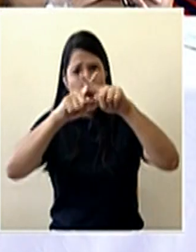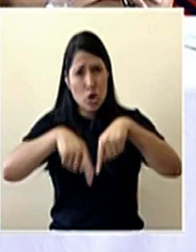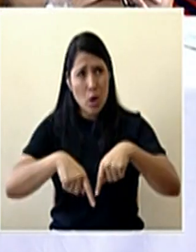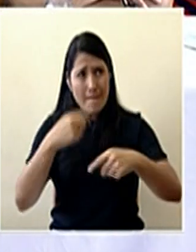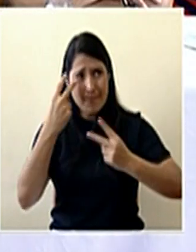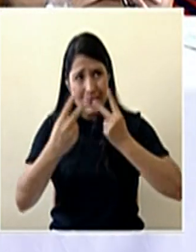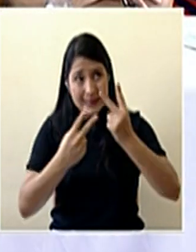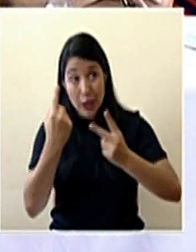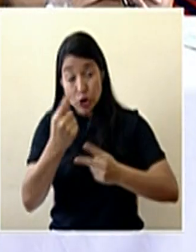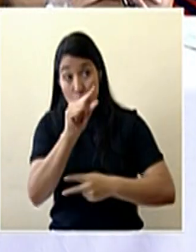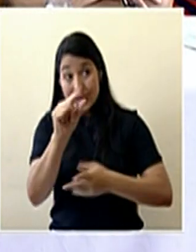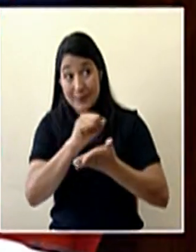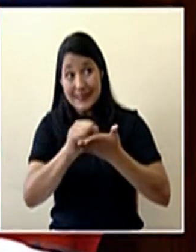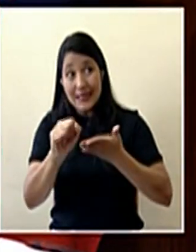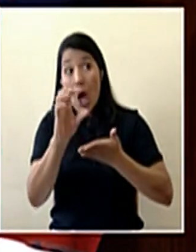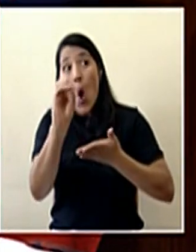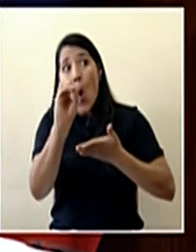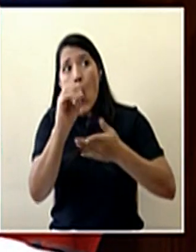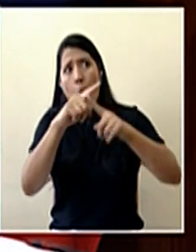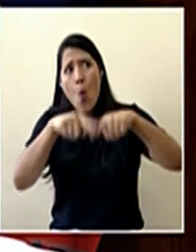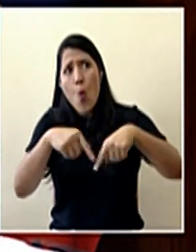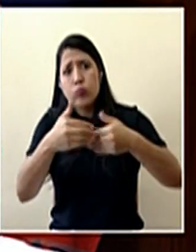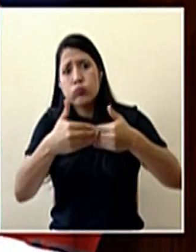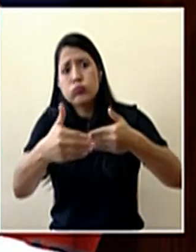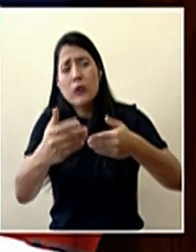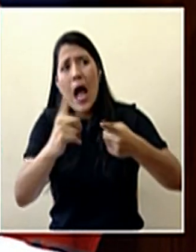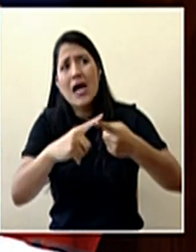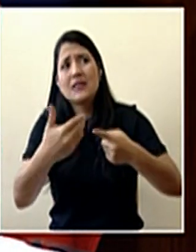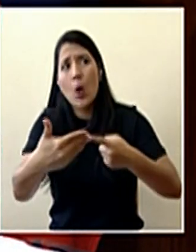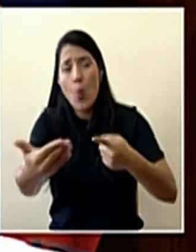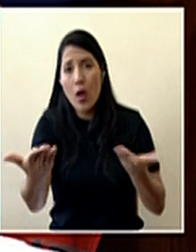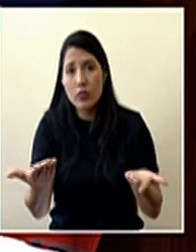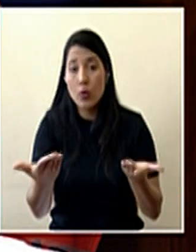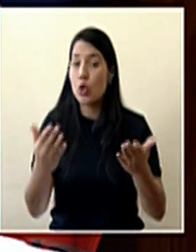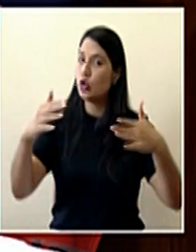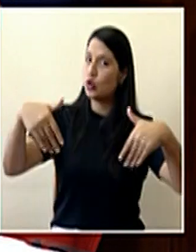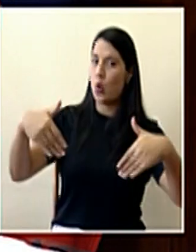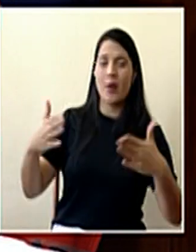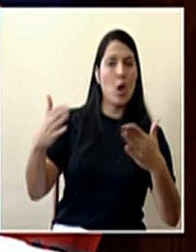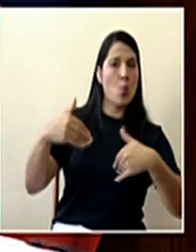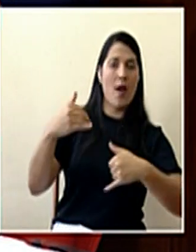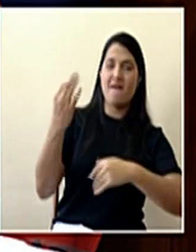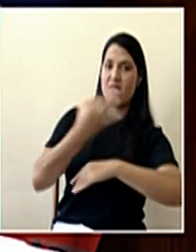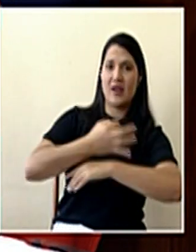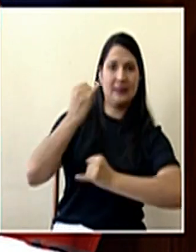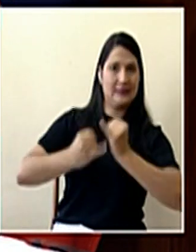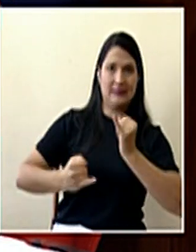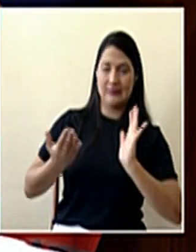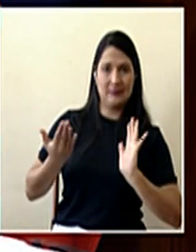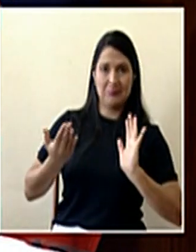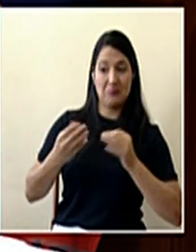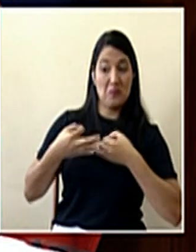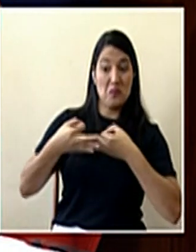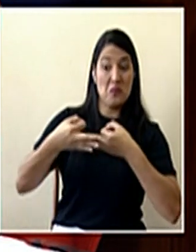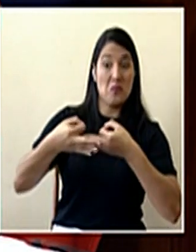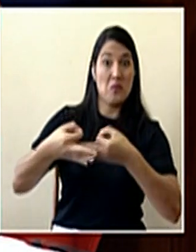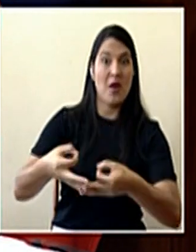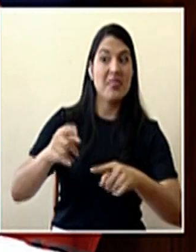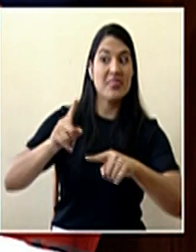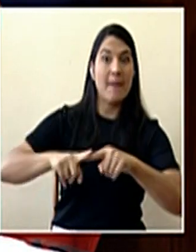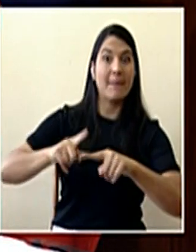Semana Santa o hasta cuándo se extiende. La suspensión de visitas en estos momentos es indefinida. Según cómo se vaya comportando la